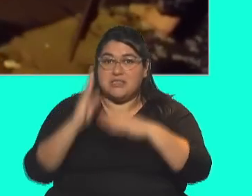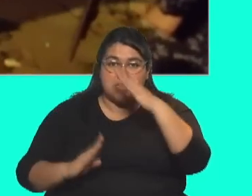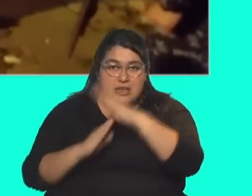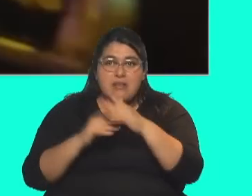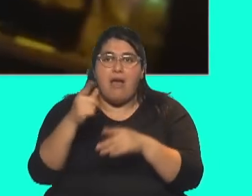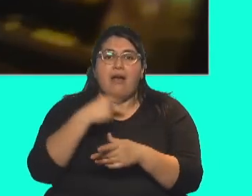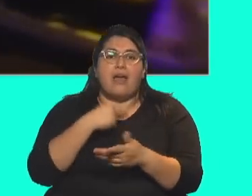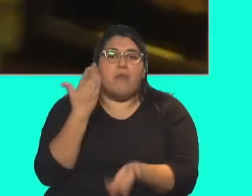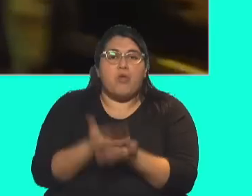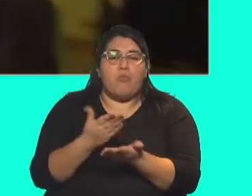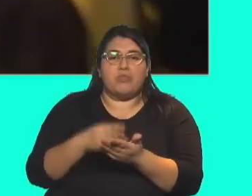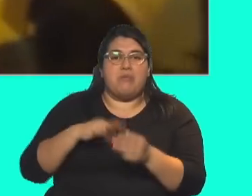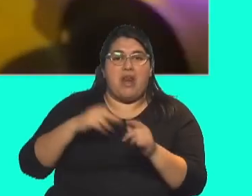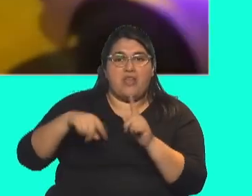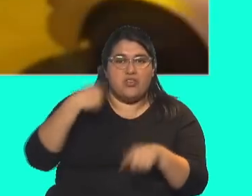2023